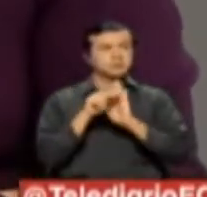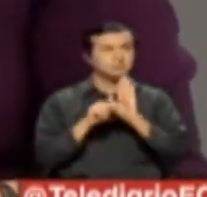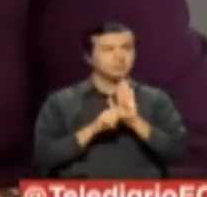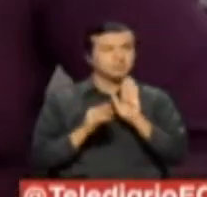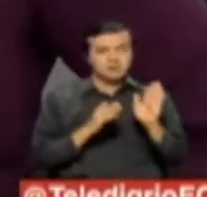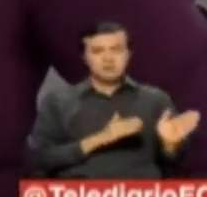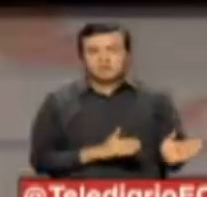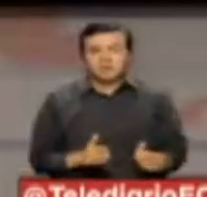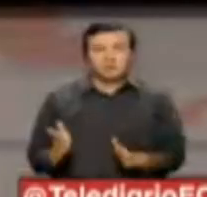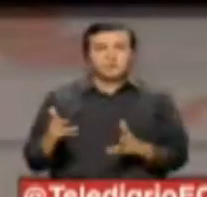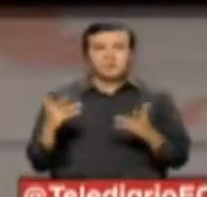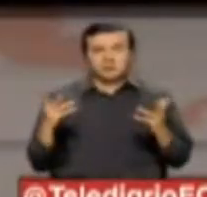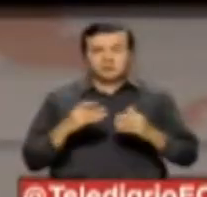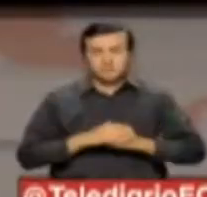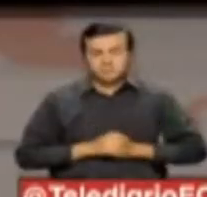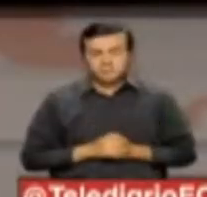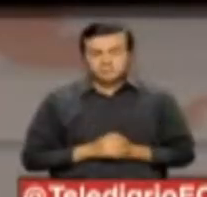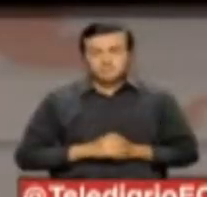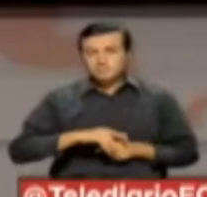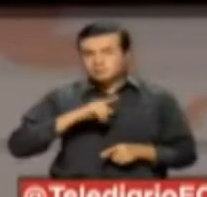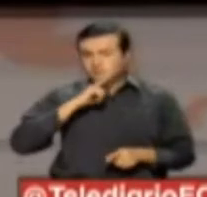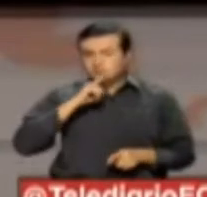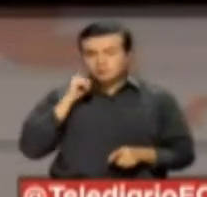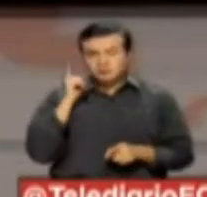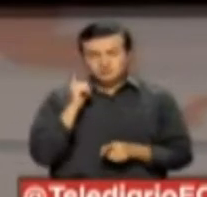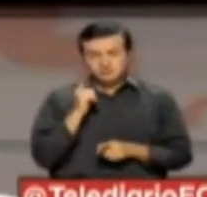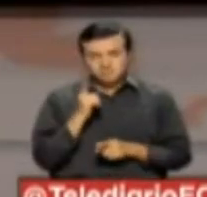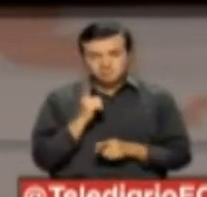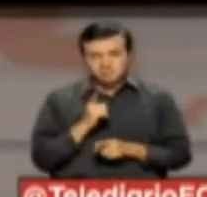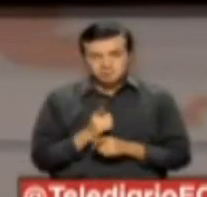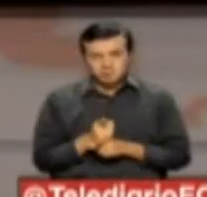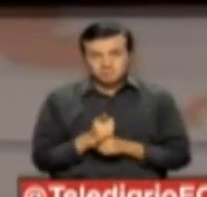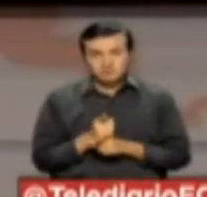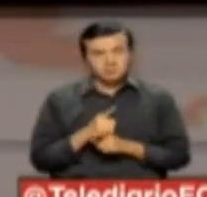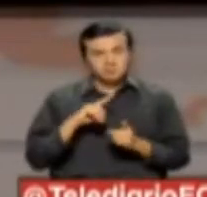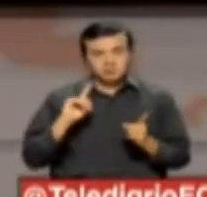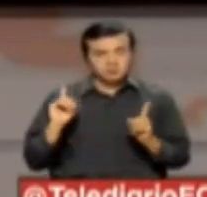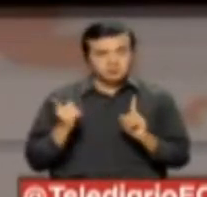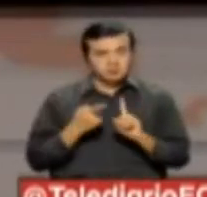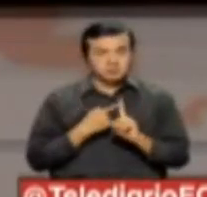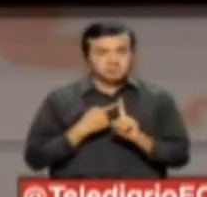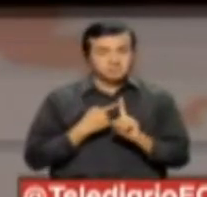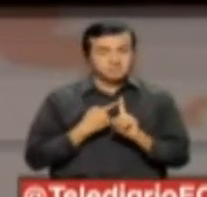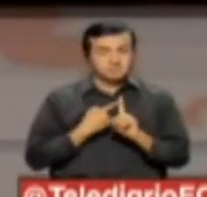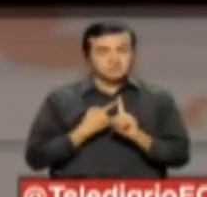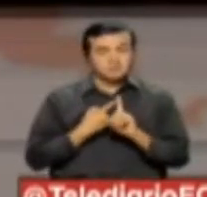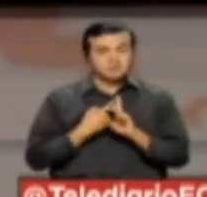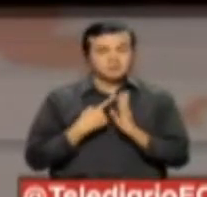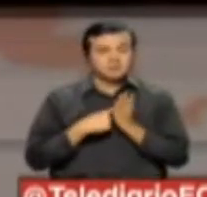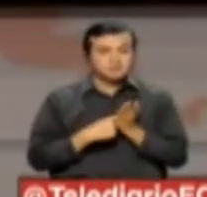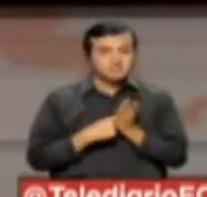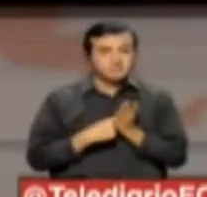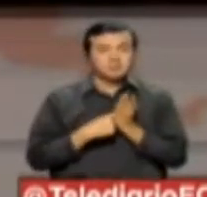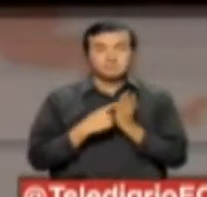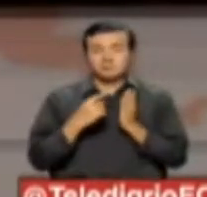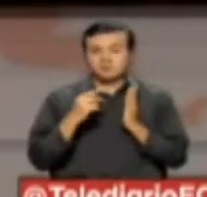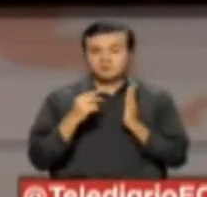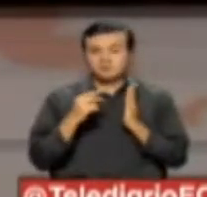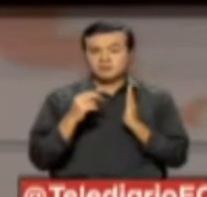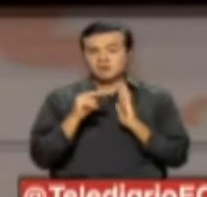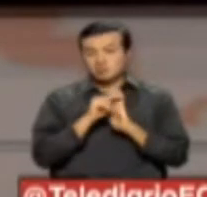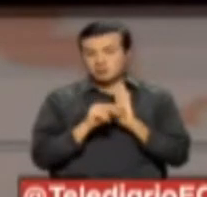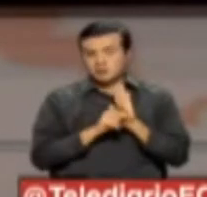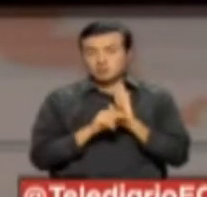que se exige bueno realmente lo que se ha hecho es en primer lugar crear un espacio dentro de la web de ese nadie